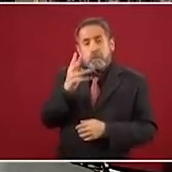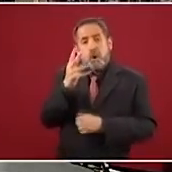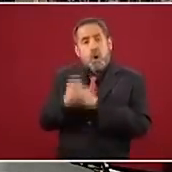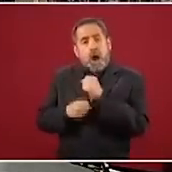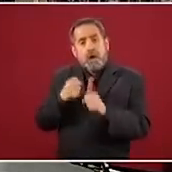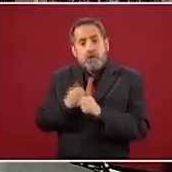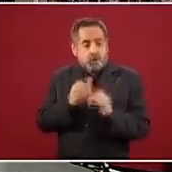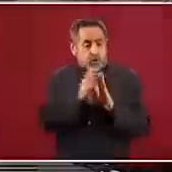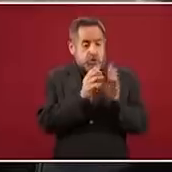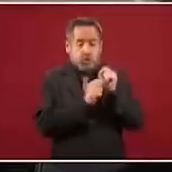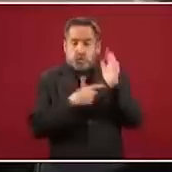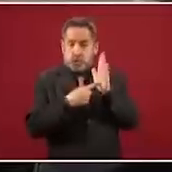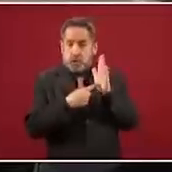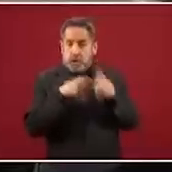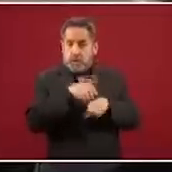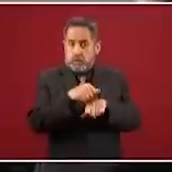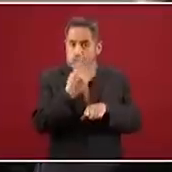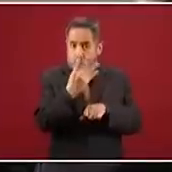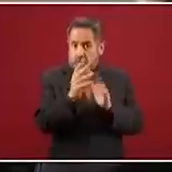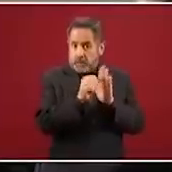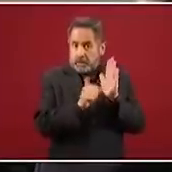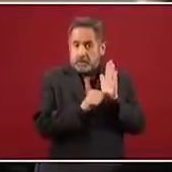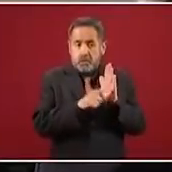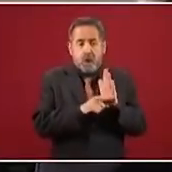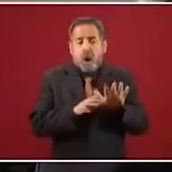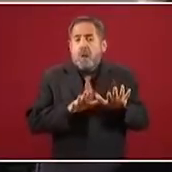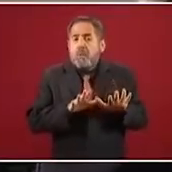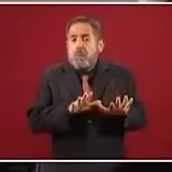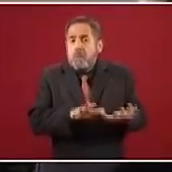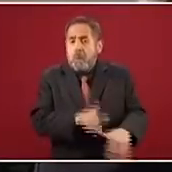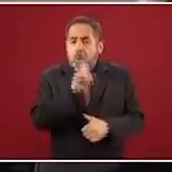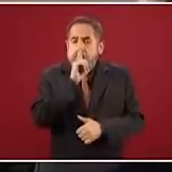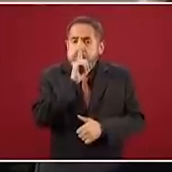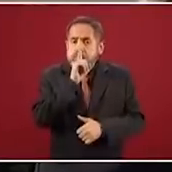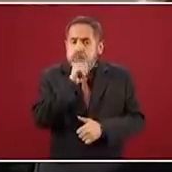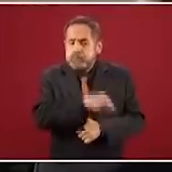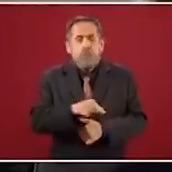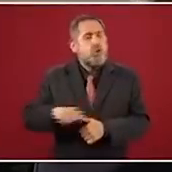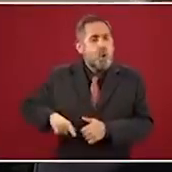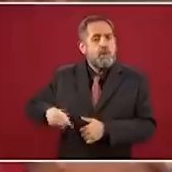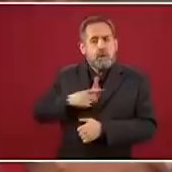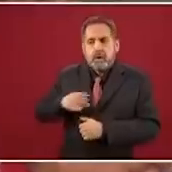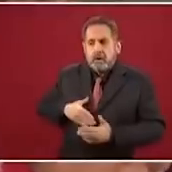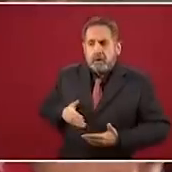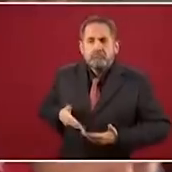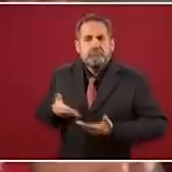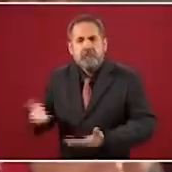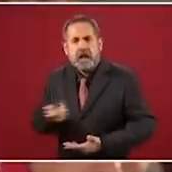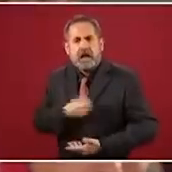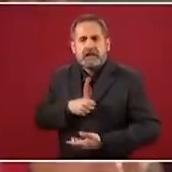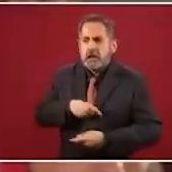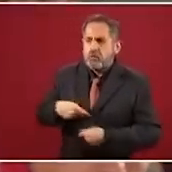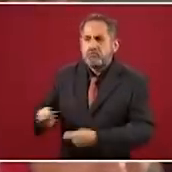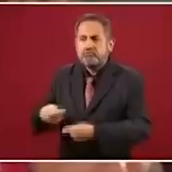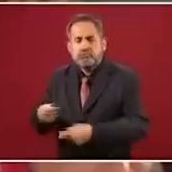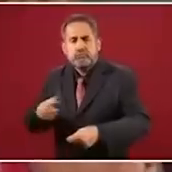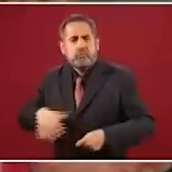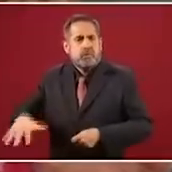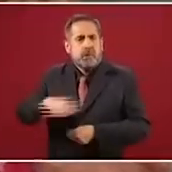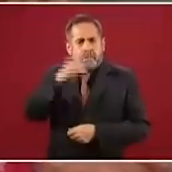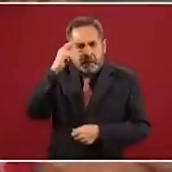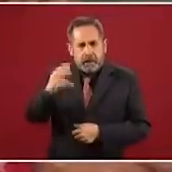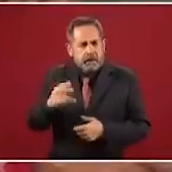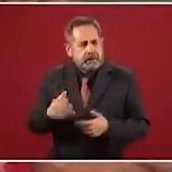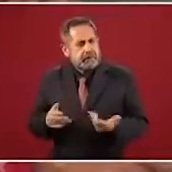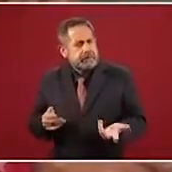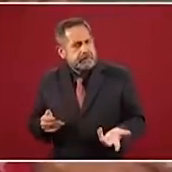artículo 4 constitucional, donde se debe de, el Estado se compromete a ofrecer salud a todos los mexicanos? ¿Cómo